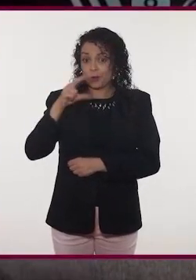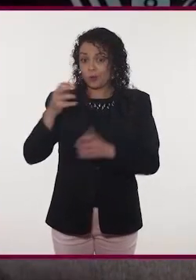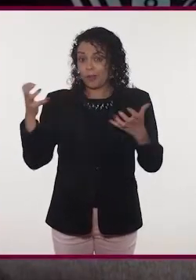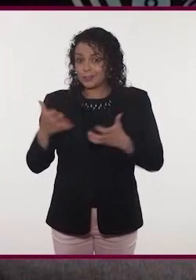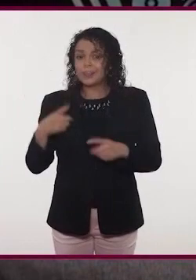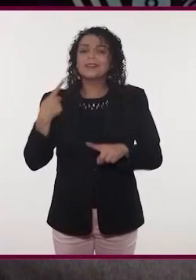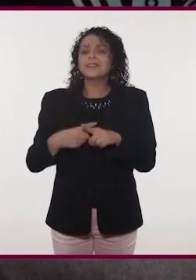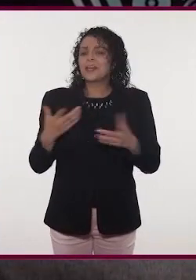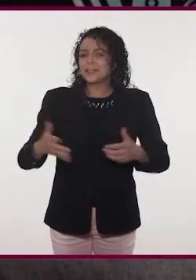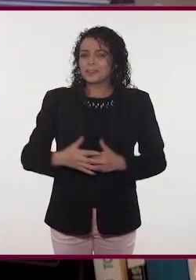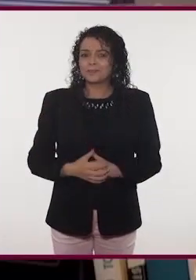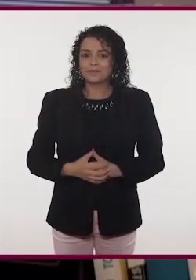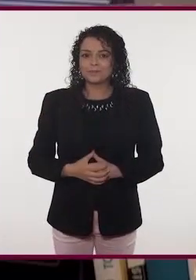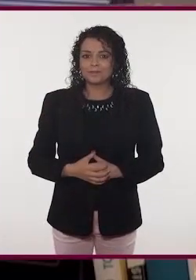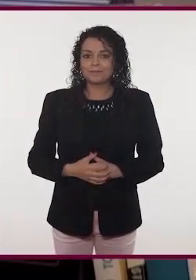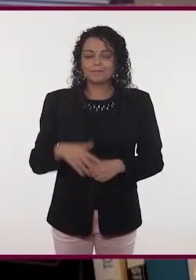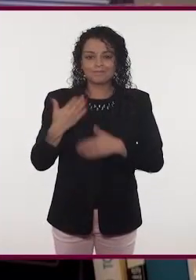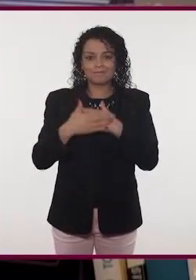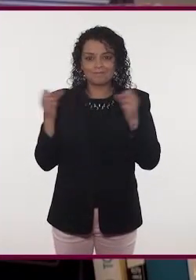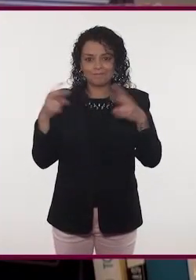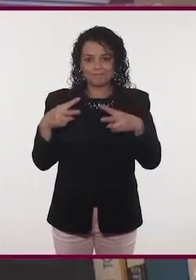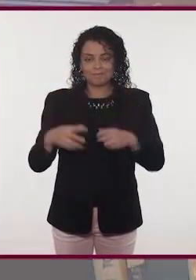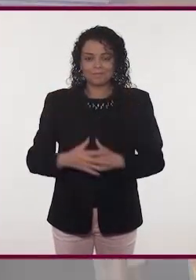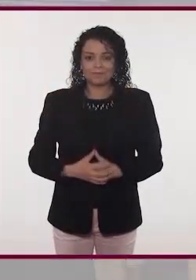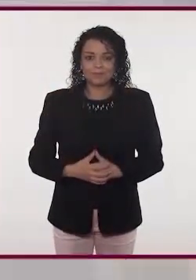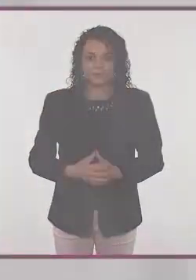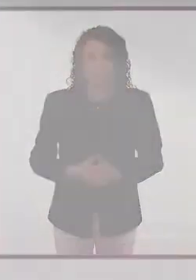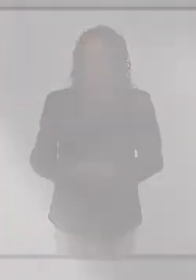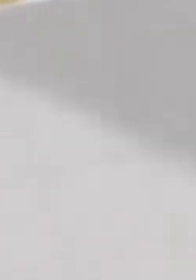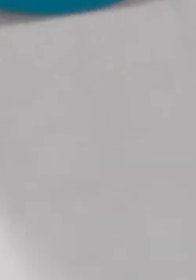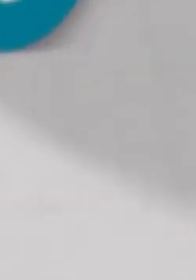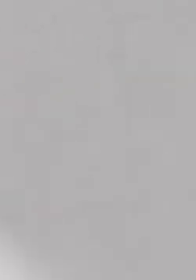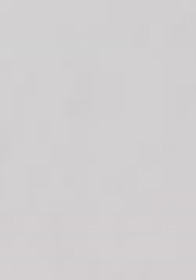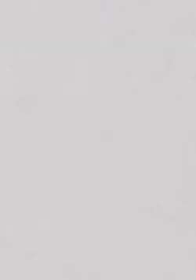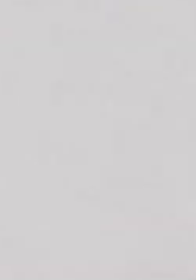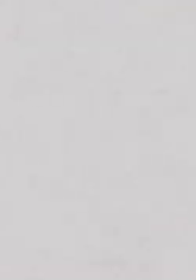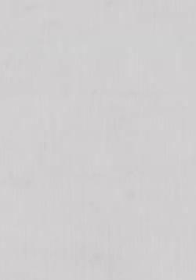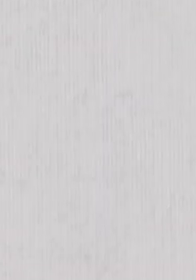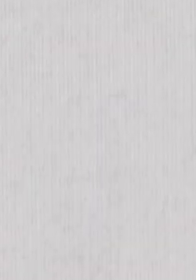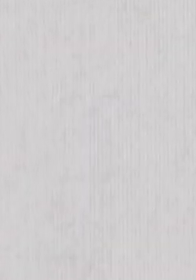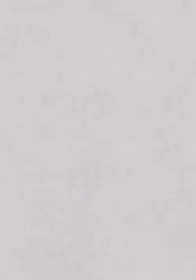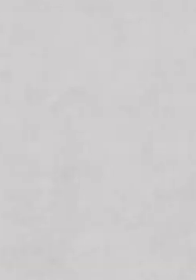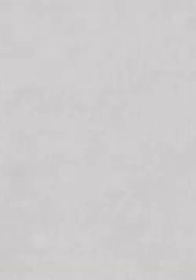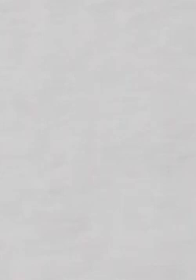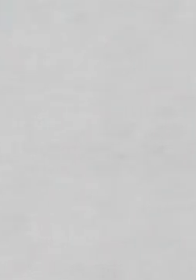nosotros, ¿quién? Hasta la próxima.